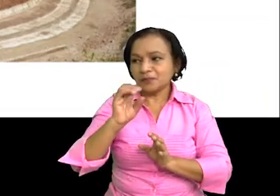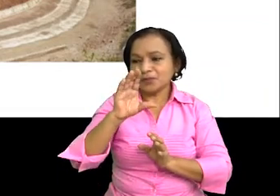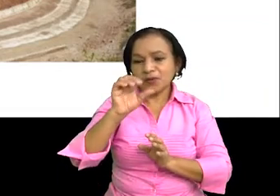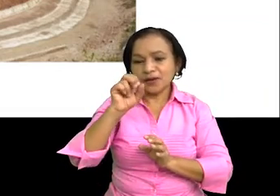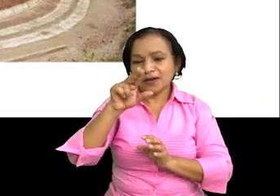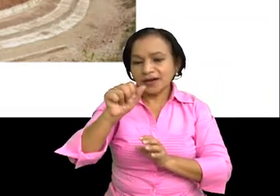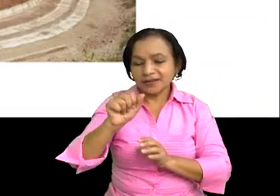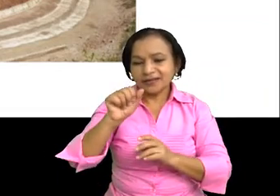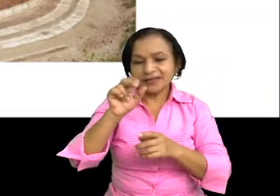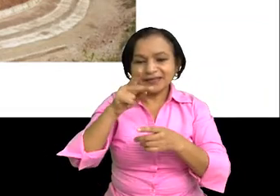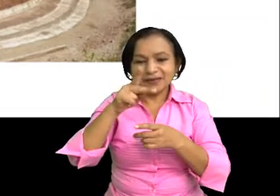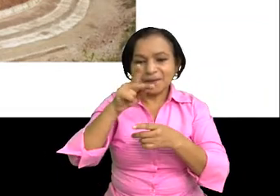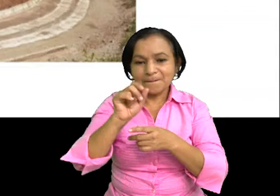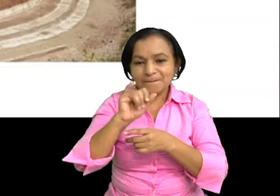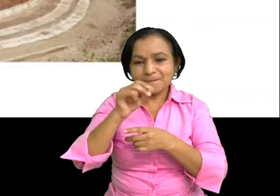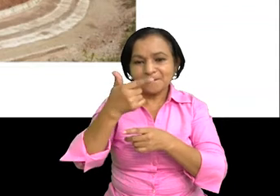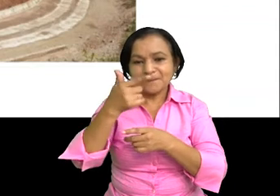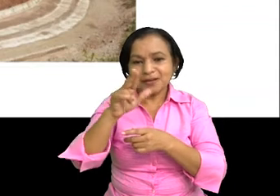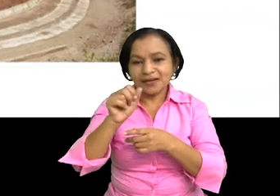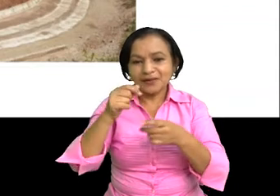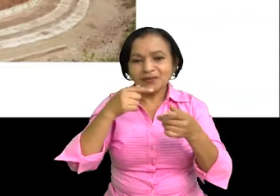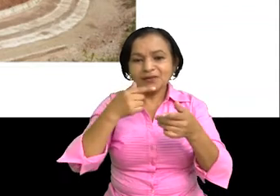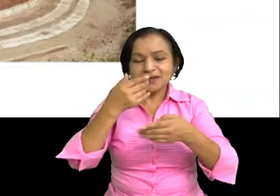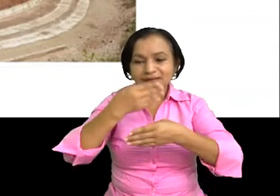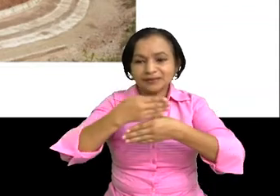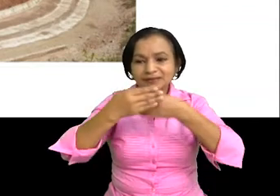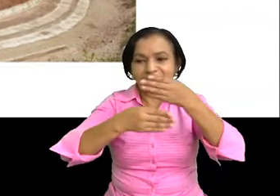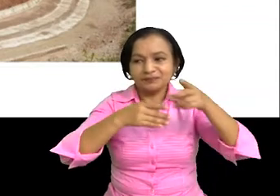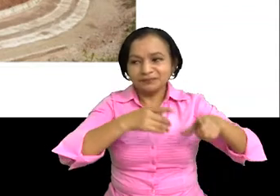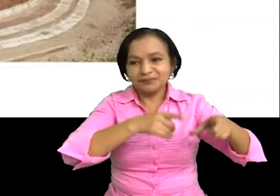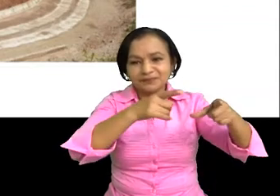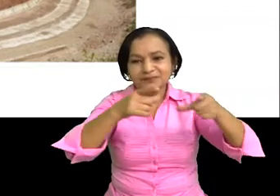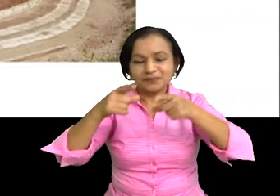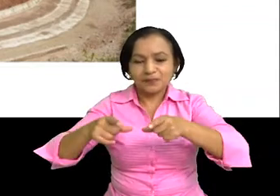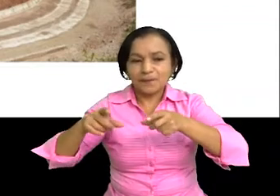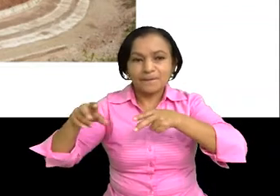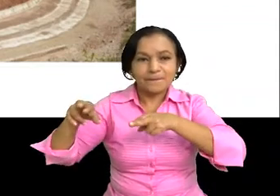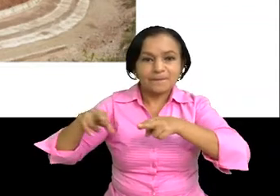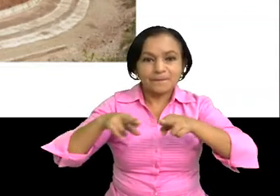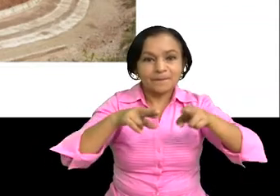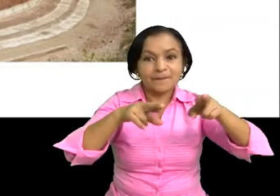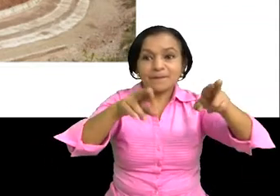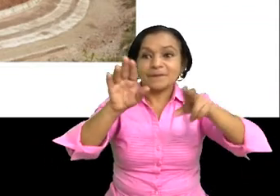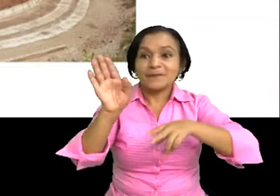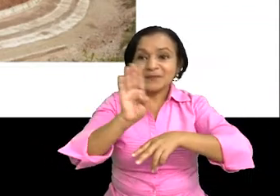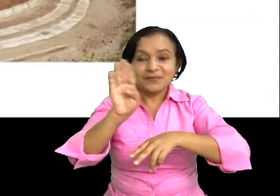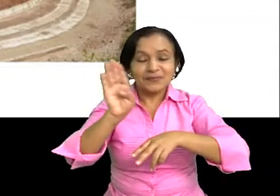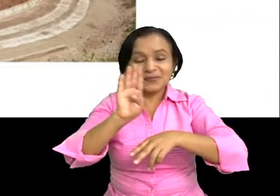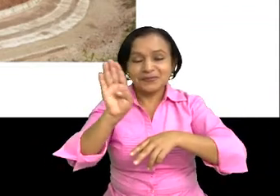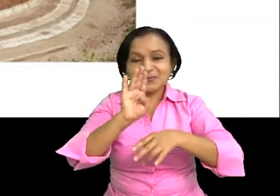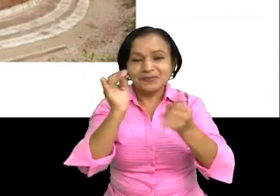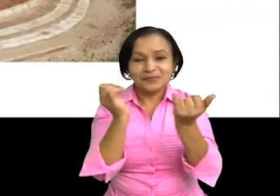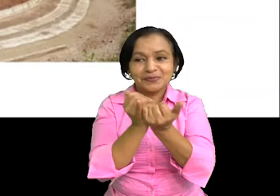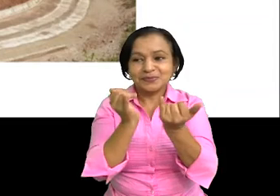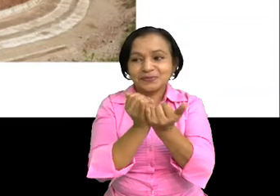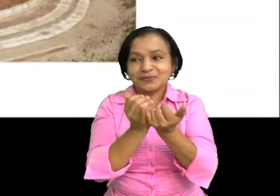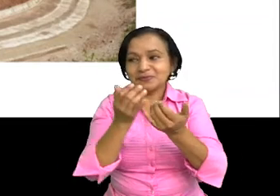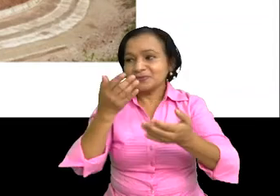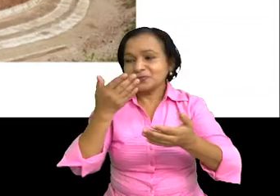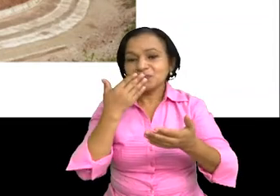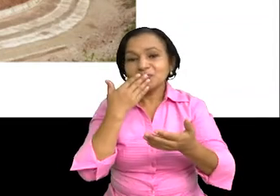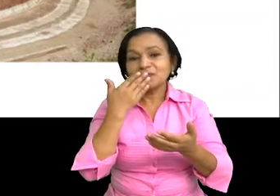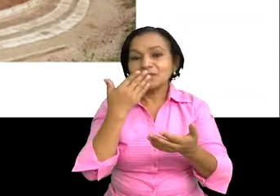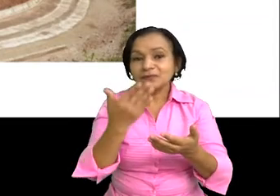Bocana de Paiguas a Río Blanco estamos construyendo el adoquinado para que salgan a Río Blanco, digamos, por dentro. Ahí son unas tierras